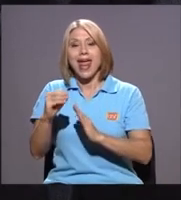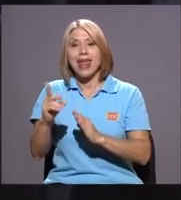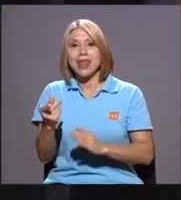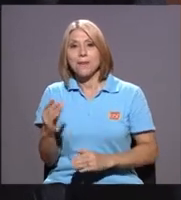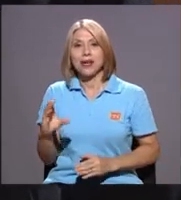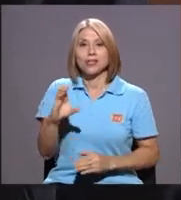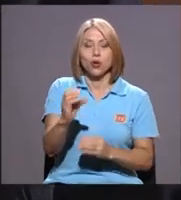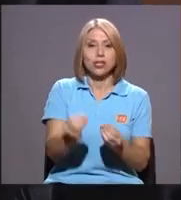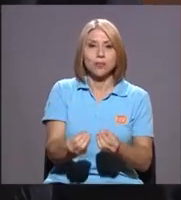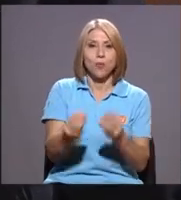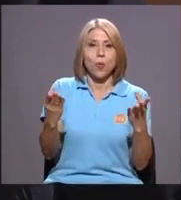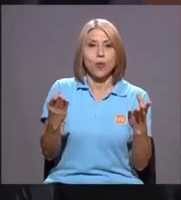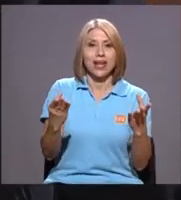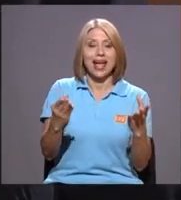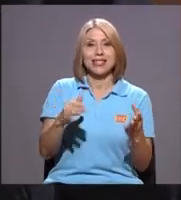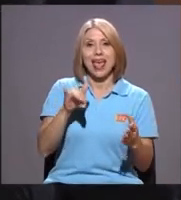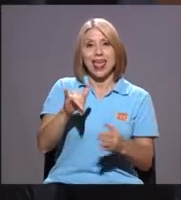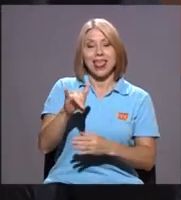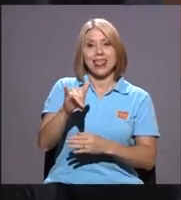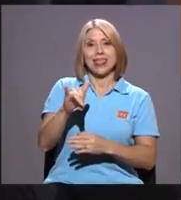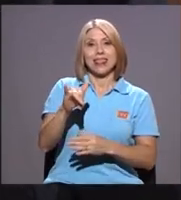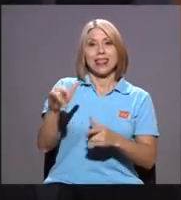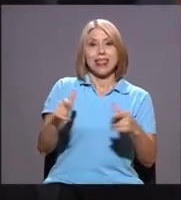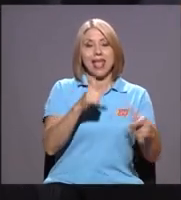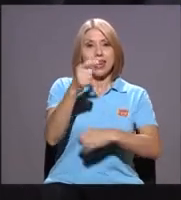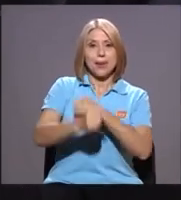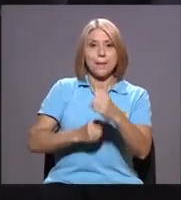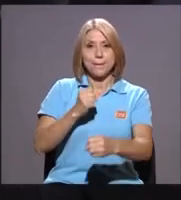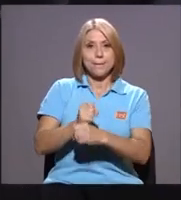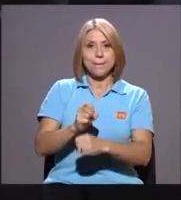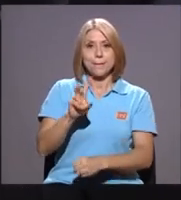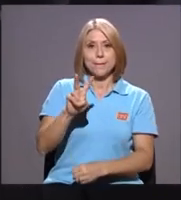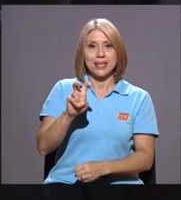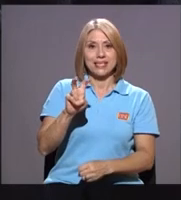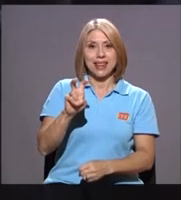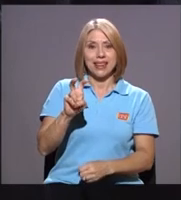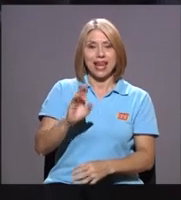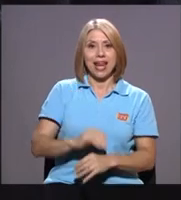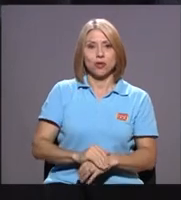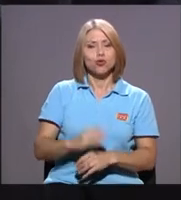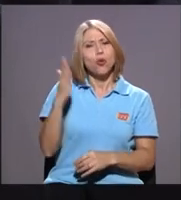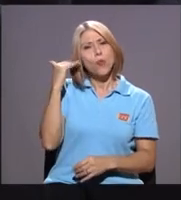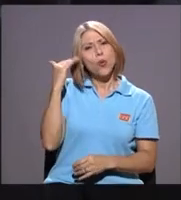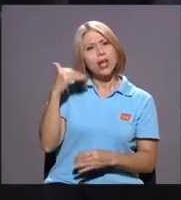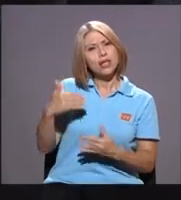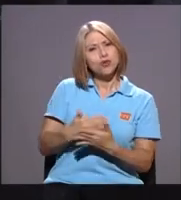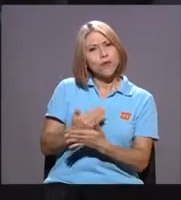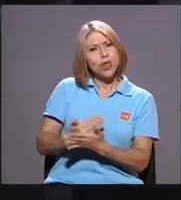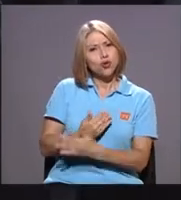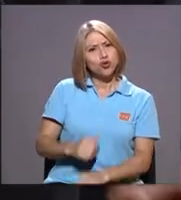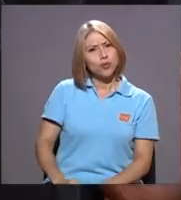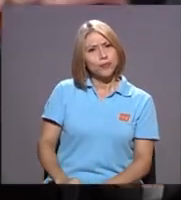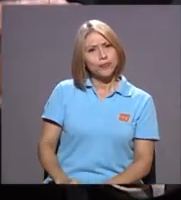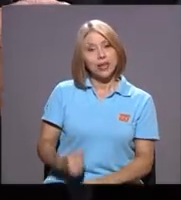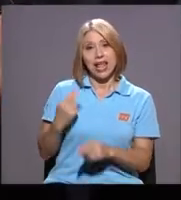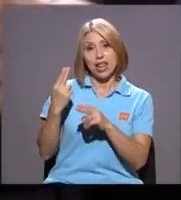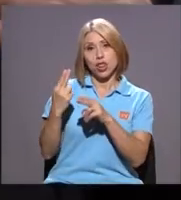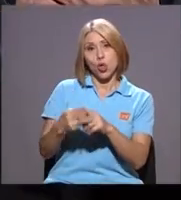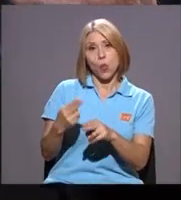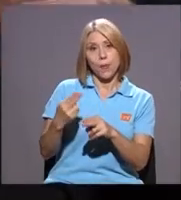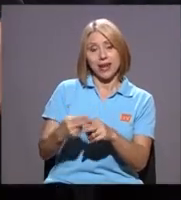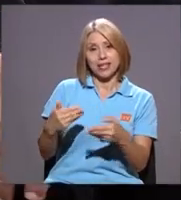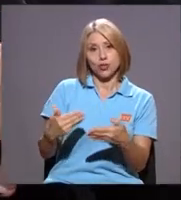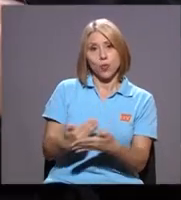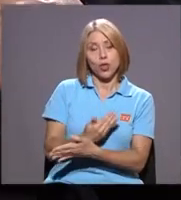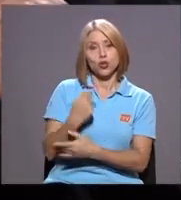del Bicentenario, ¿verdad? Uh-huh. ¿Por qué es novedoso? El nombre es novedoso porque